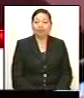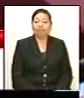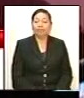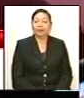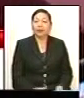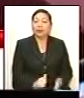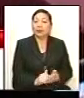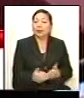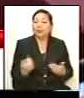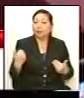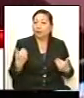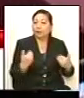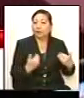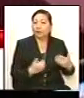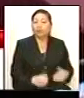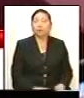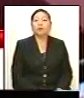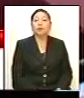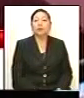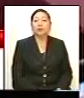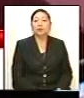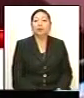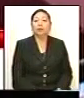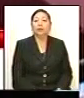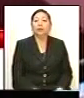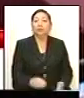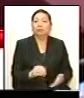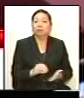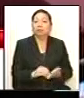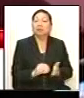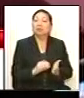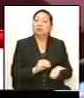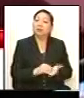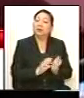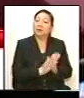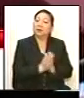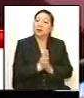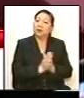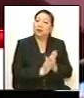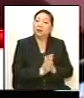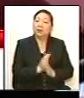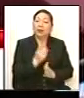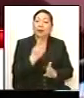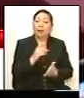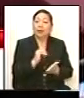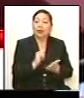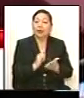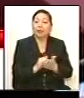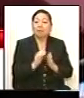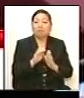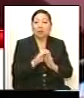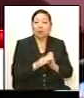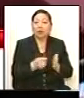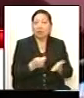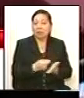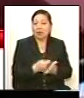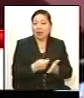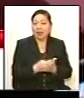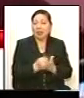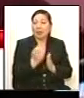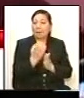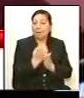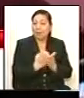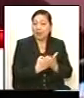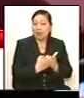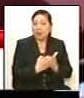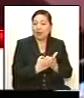lo que contribuye a su vez en condiciones más beneficiosas para los usuarios por menores tarifas o menor gasto